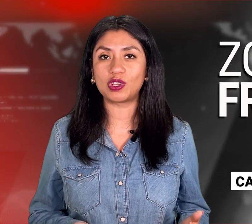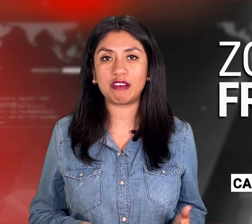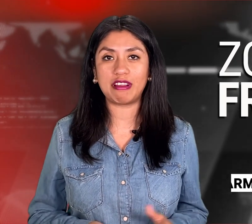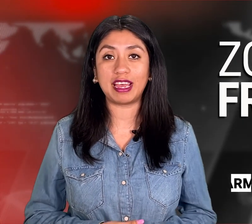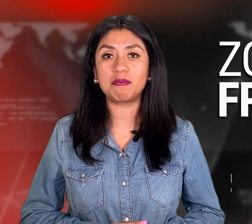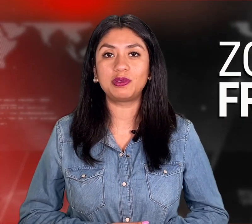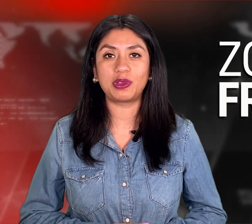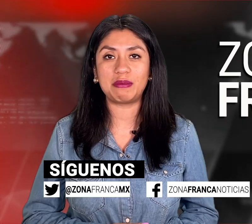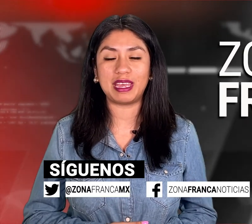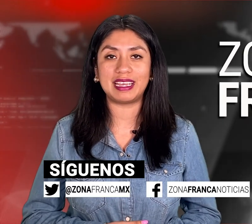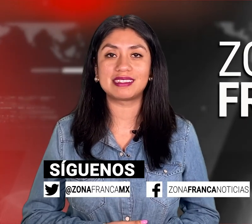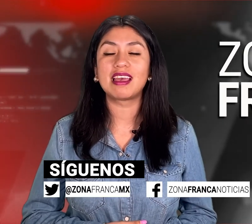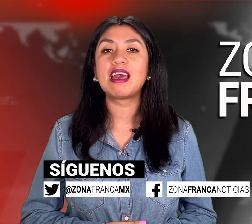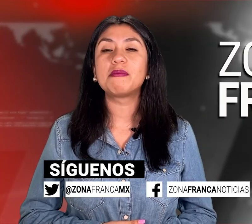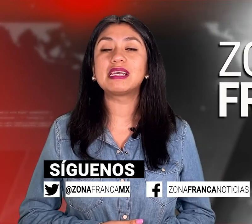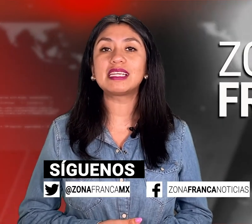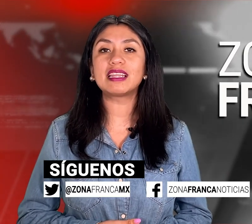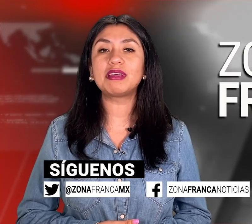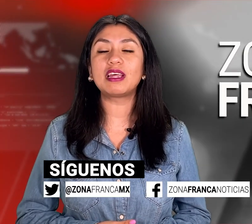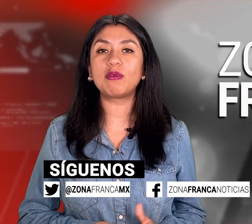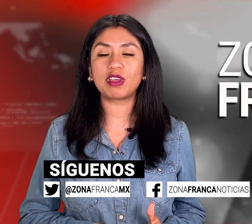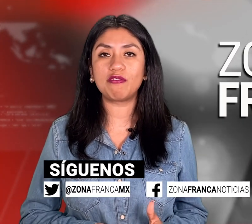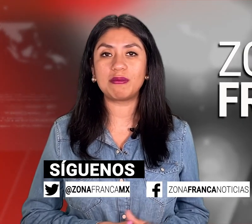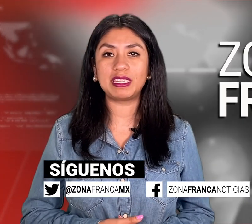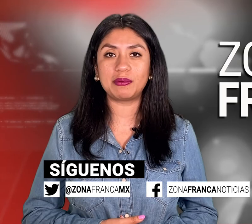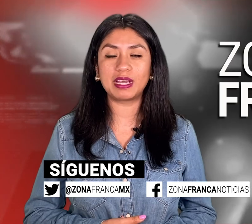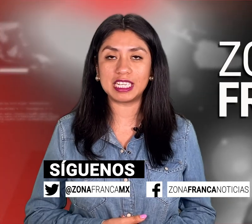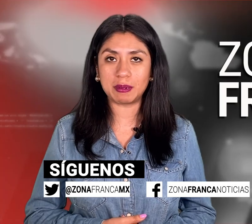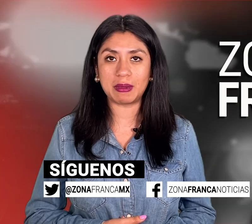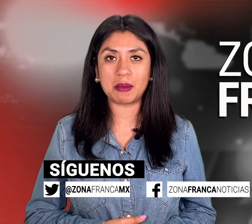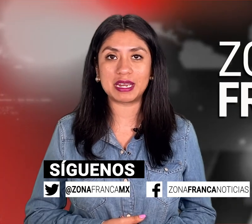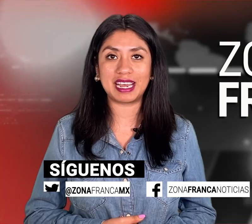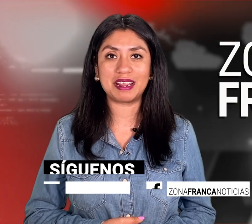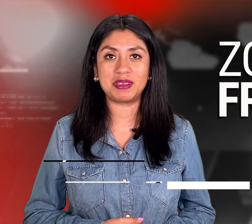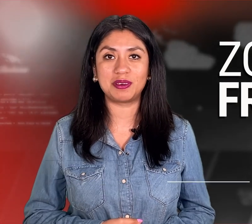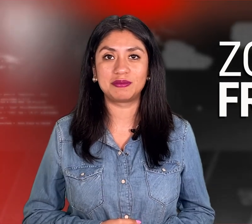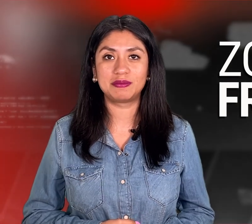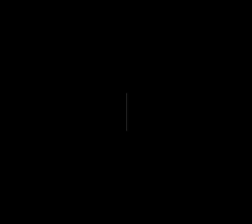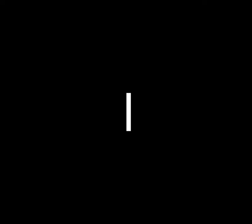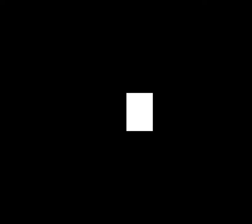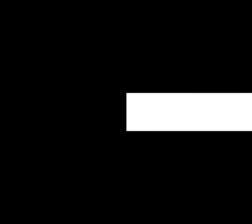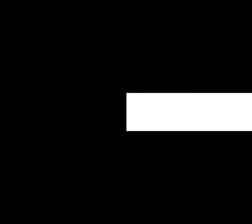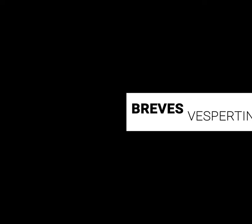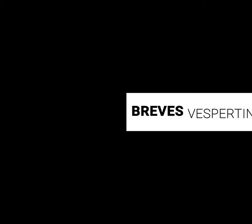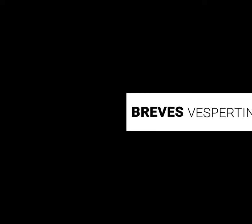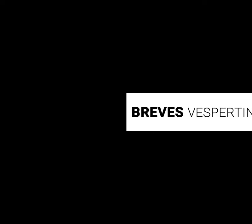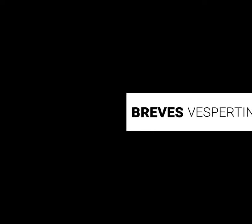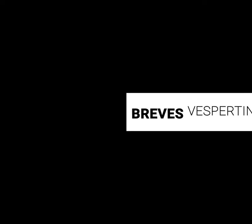informados en zonafranca.mx. Más tarde vean el bloque informativo que les prepara Vania Jaramillo.